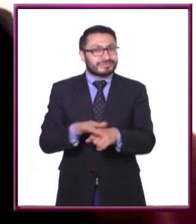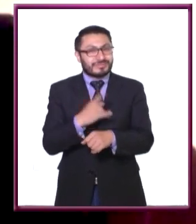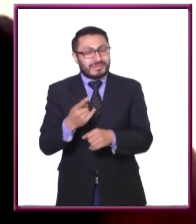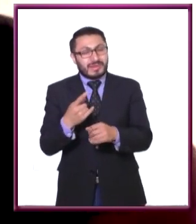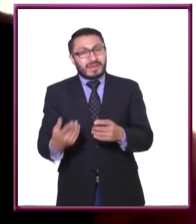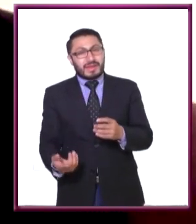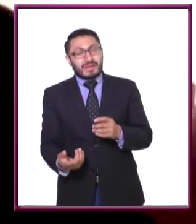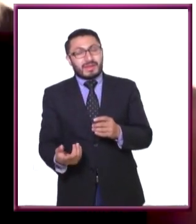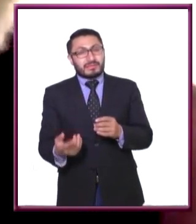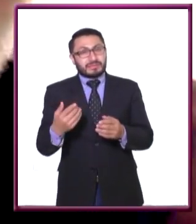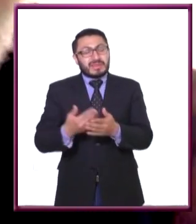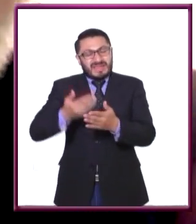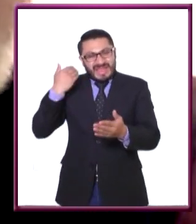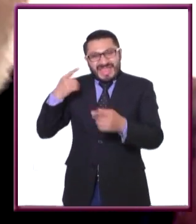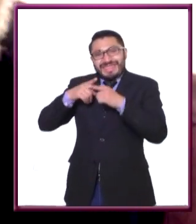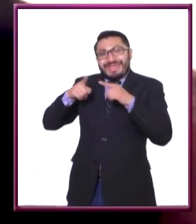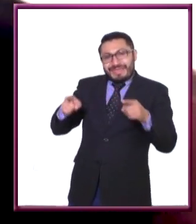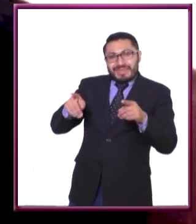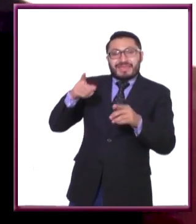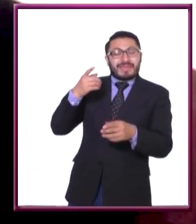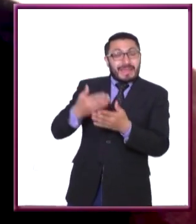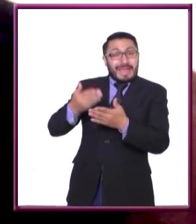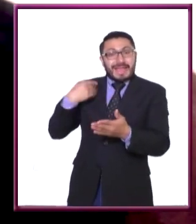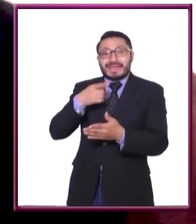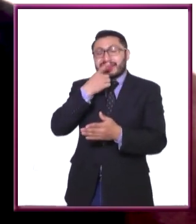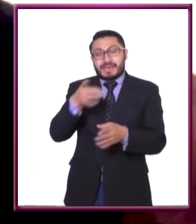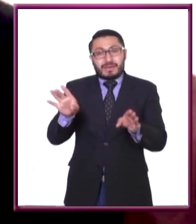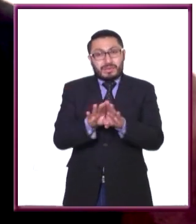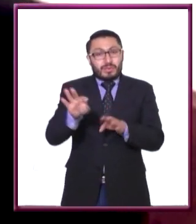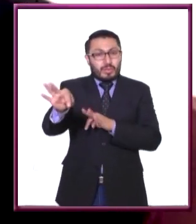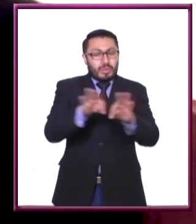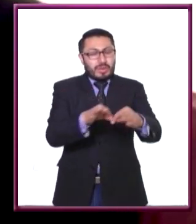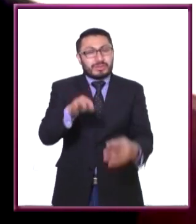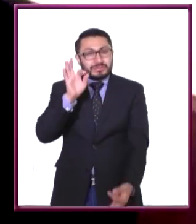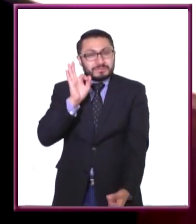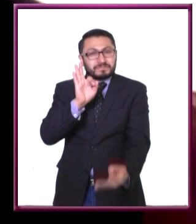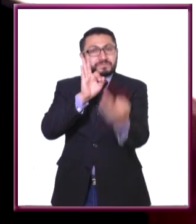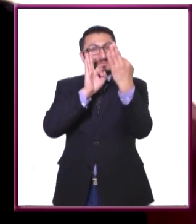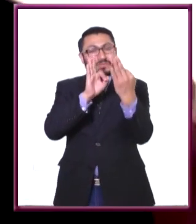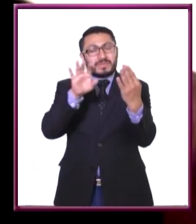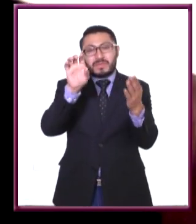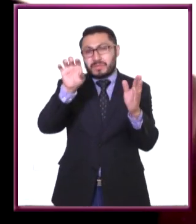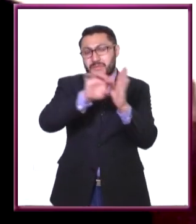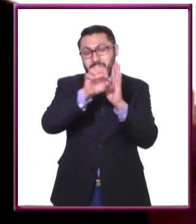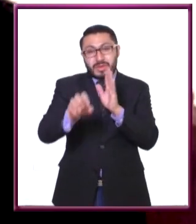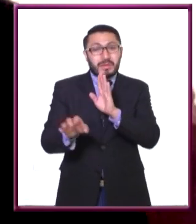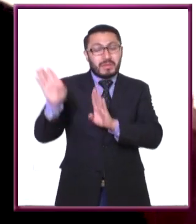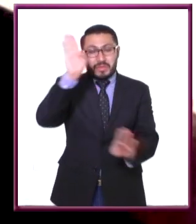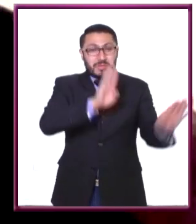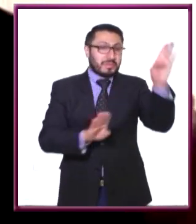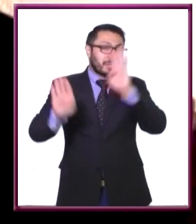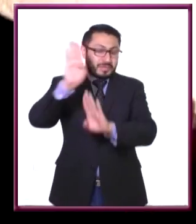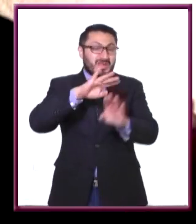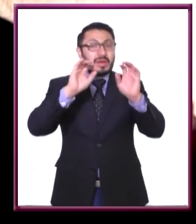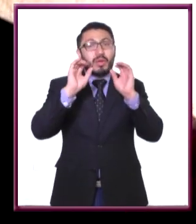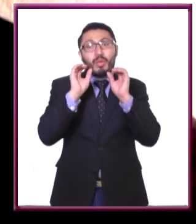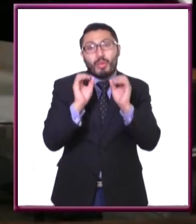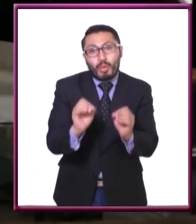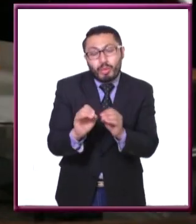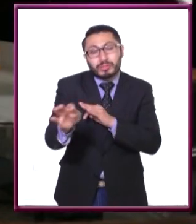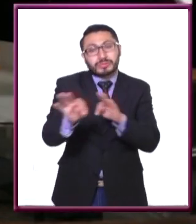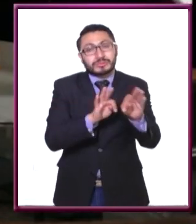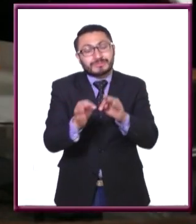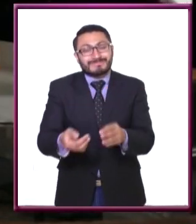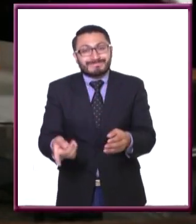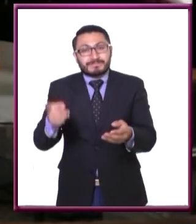donde se ha combinado. Antes se decía que se podía trabajar en vivo, por ejemplo en la biología, en vivo, o se